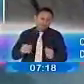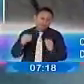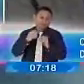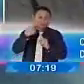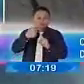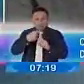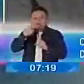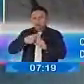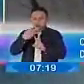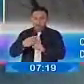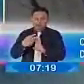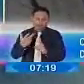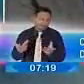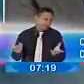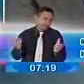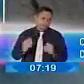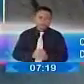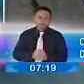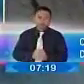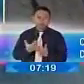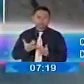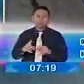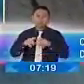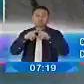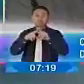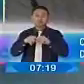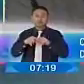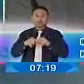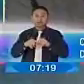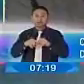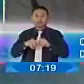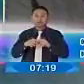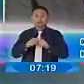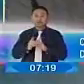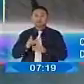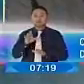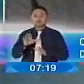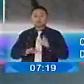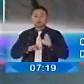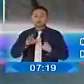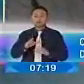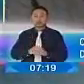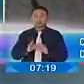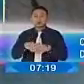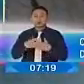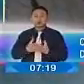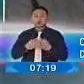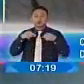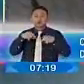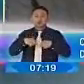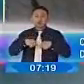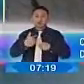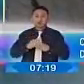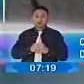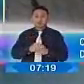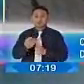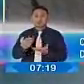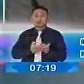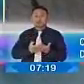meses, va a depender también, pues, obviamente, de los avances y de cómo podamos establecer estas mesas